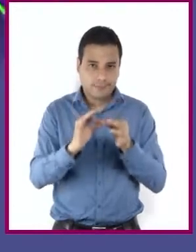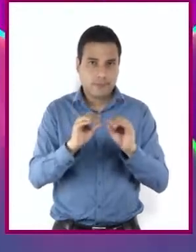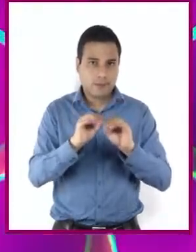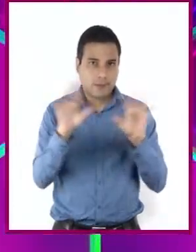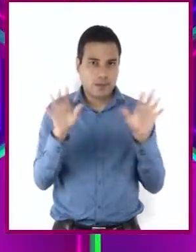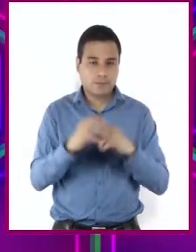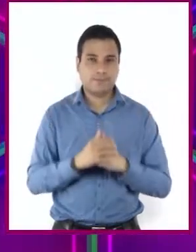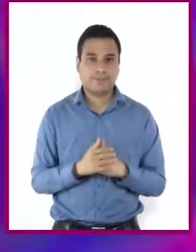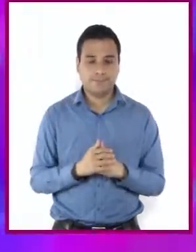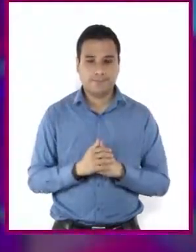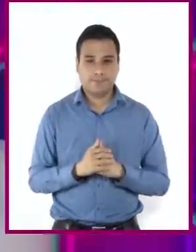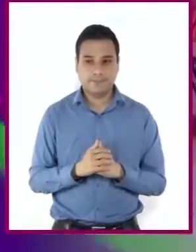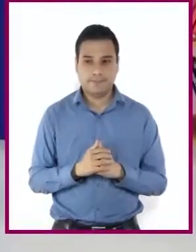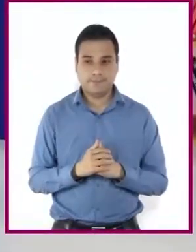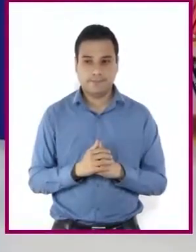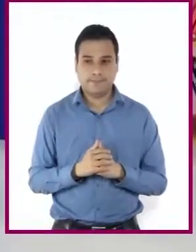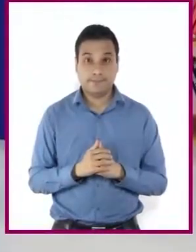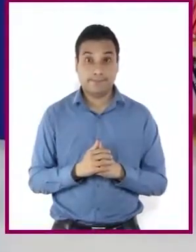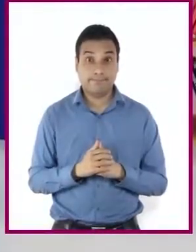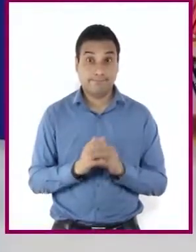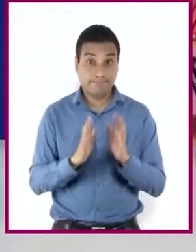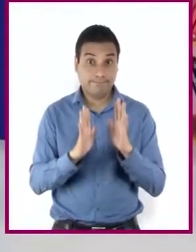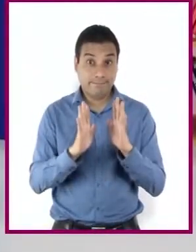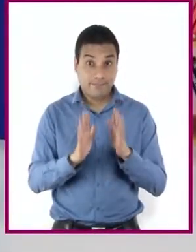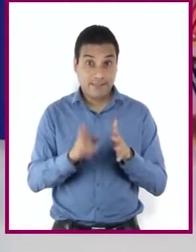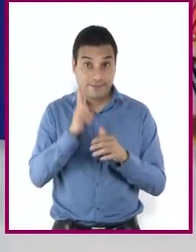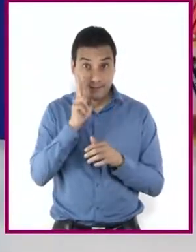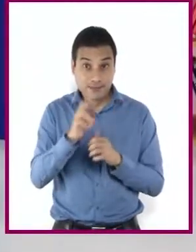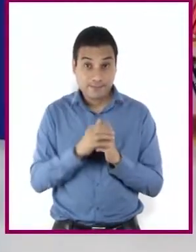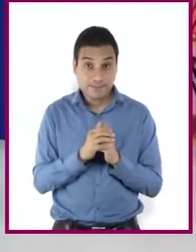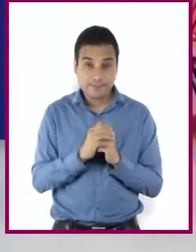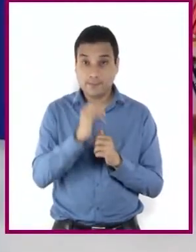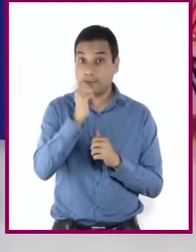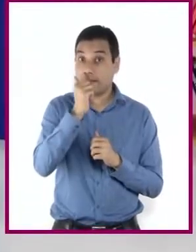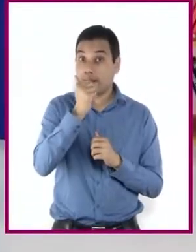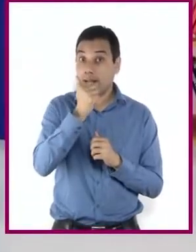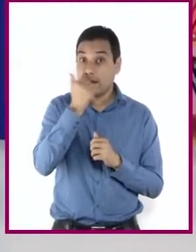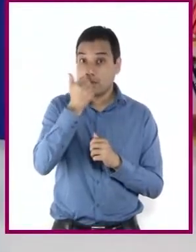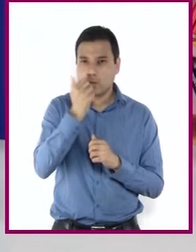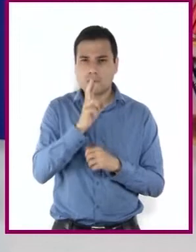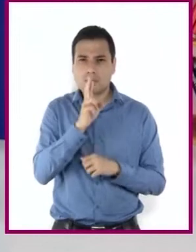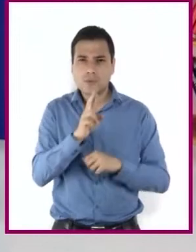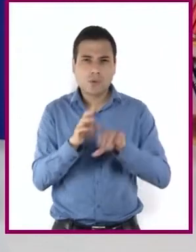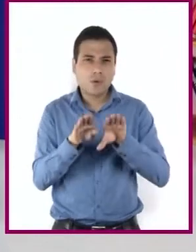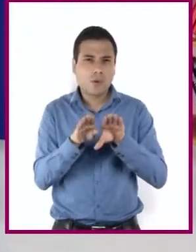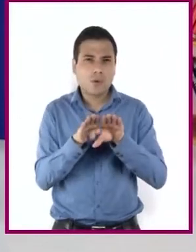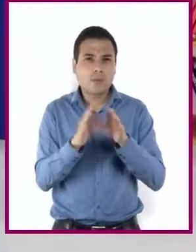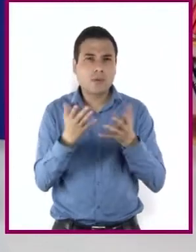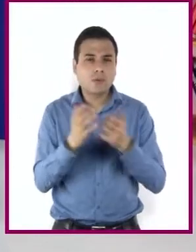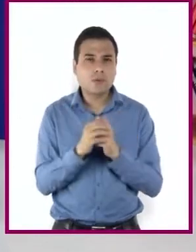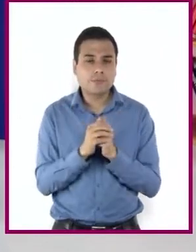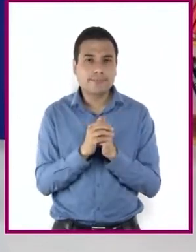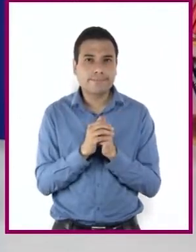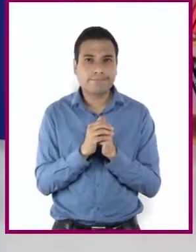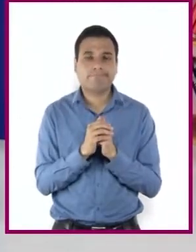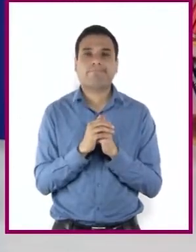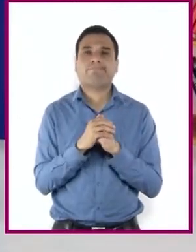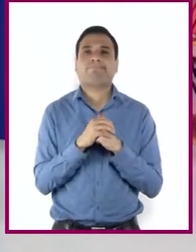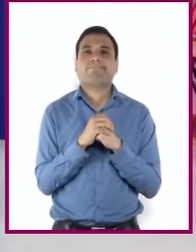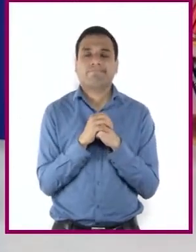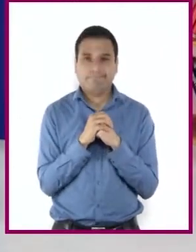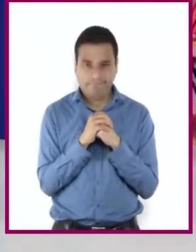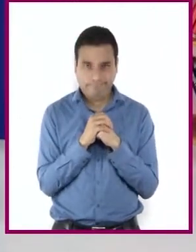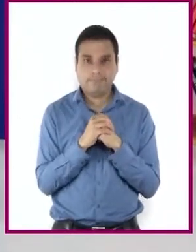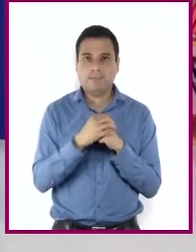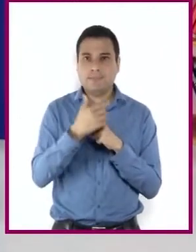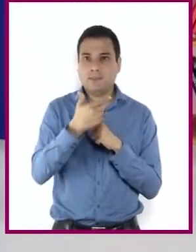coherente. Si observan bien, los alumnos basaron sus respuestas en las características con las que debe